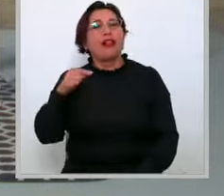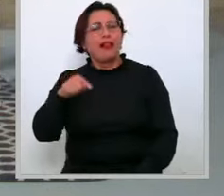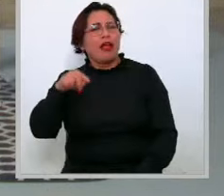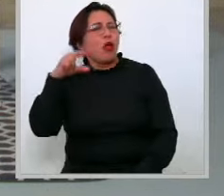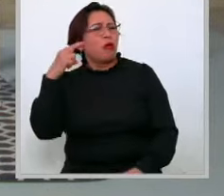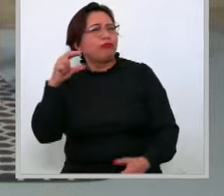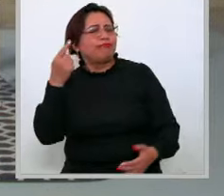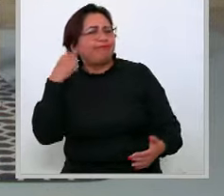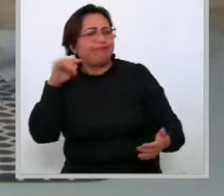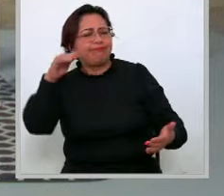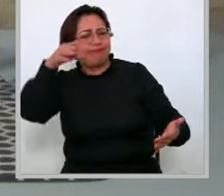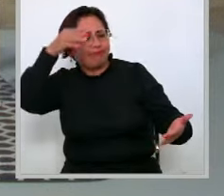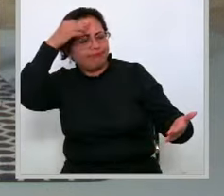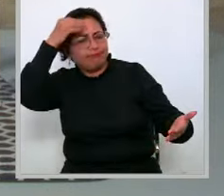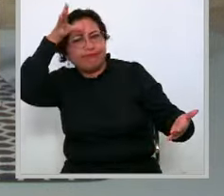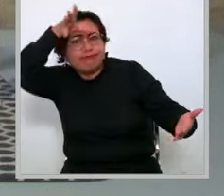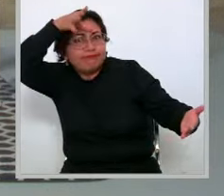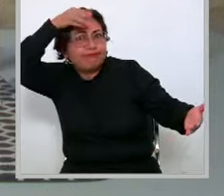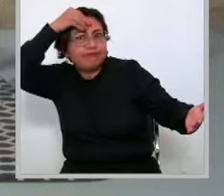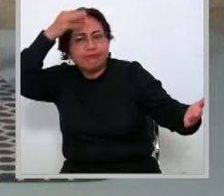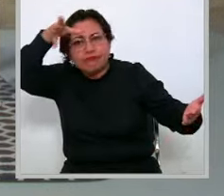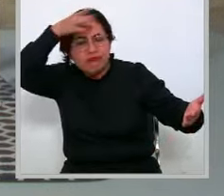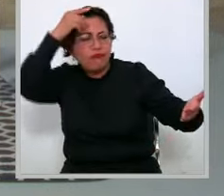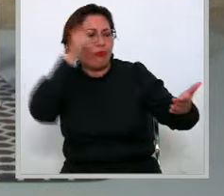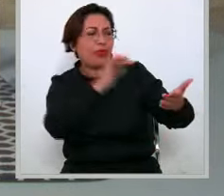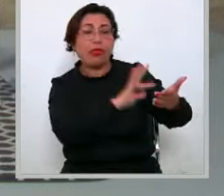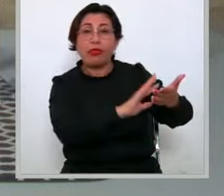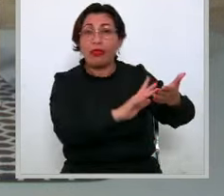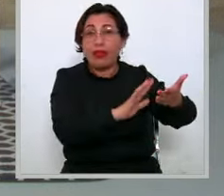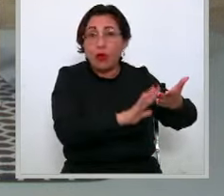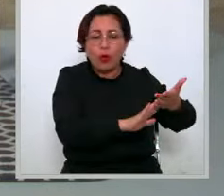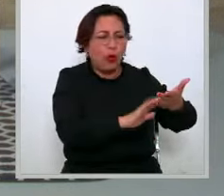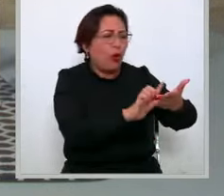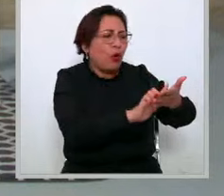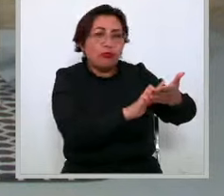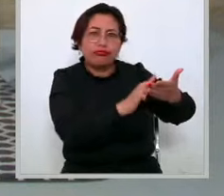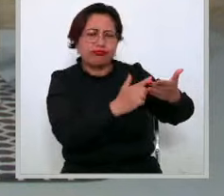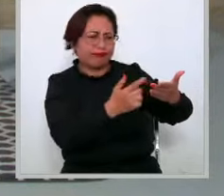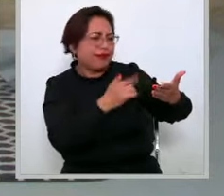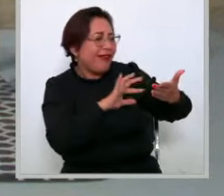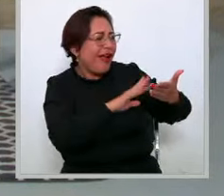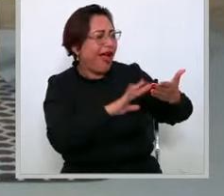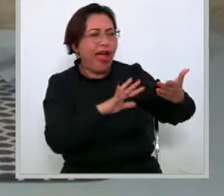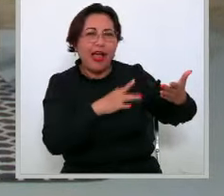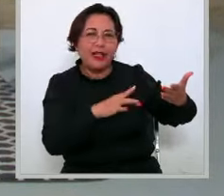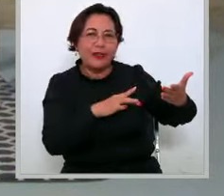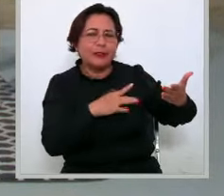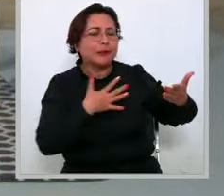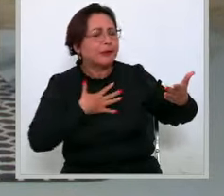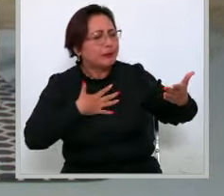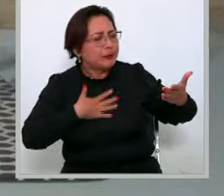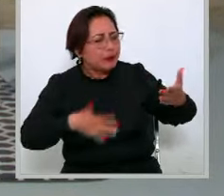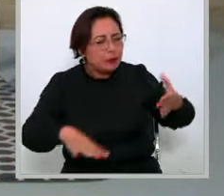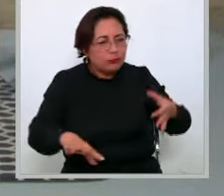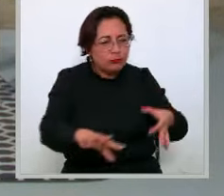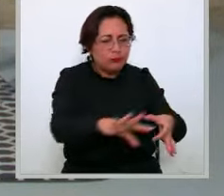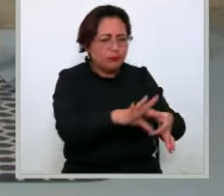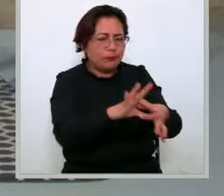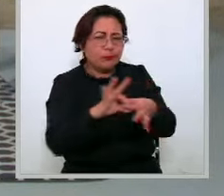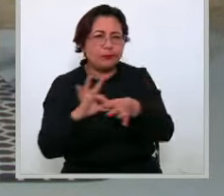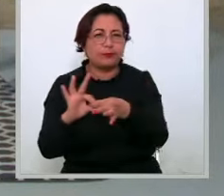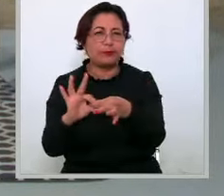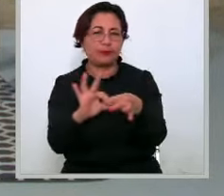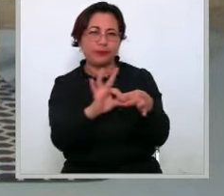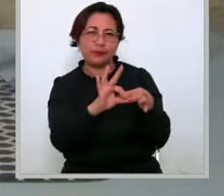lectura desarrollamos también un vínculo familiar con nuestros hijos,